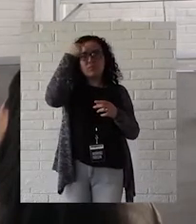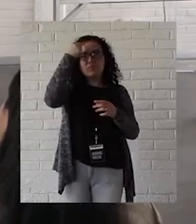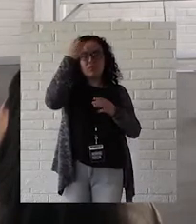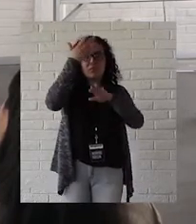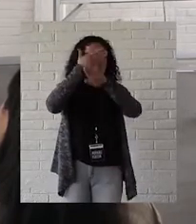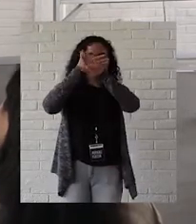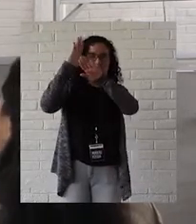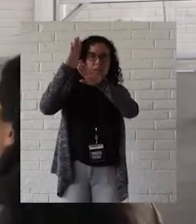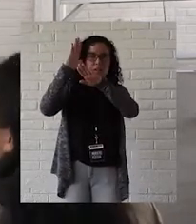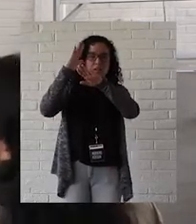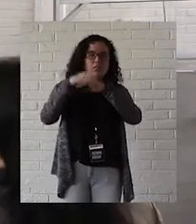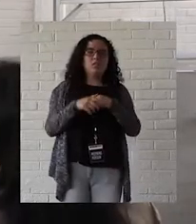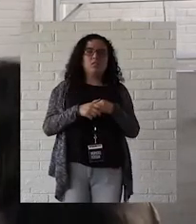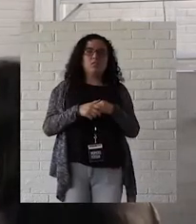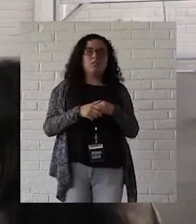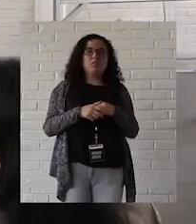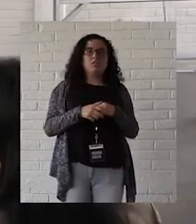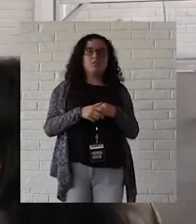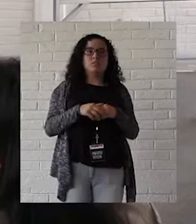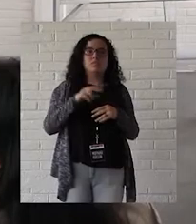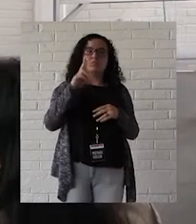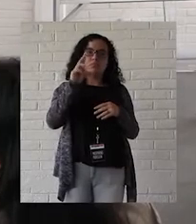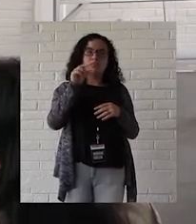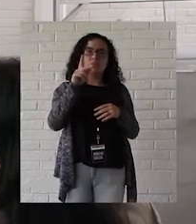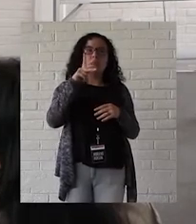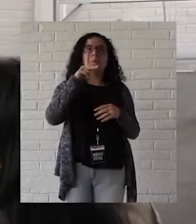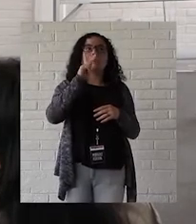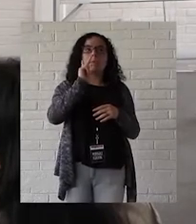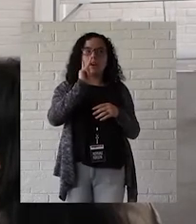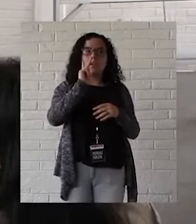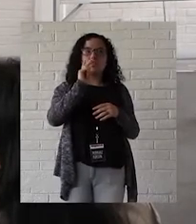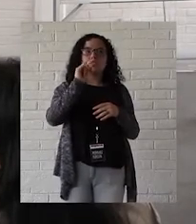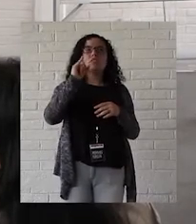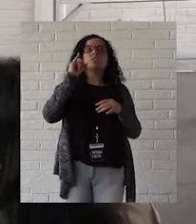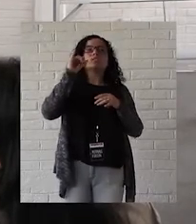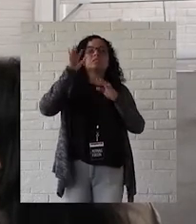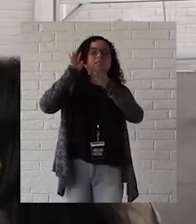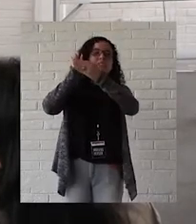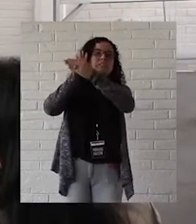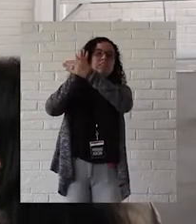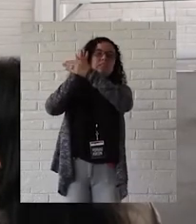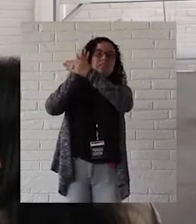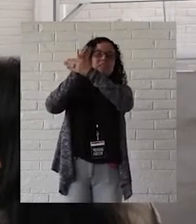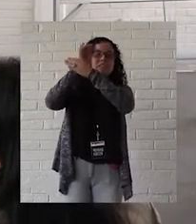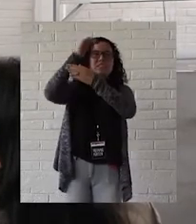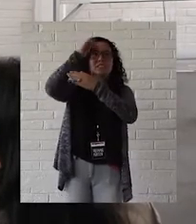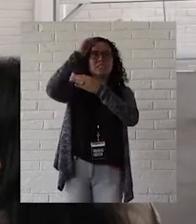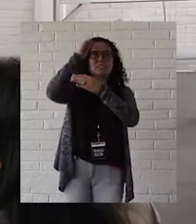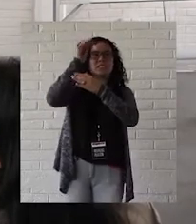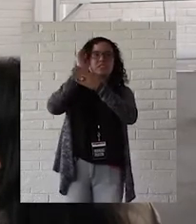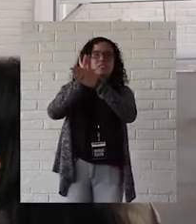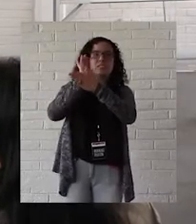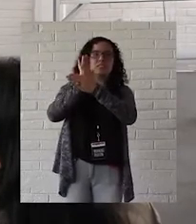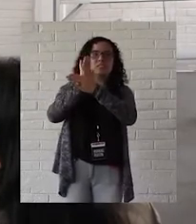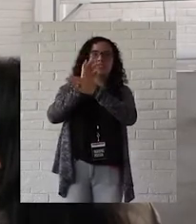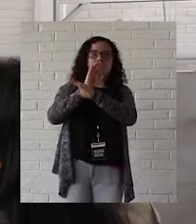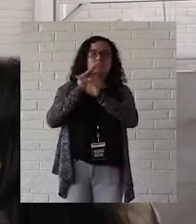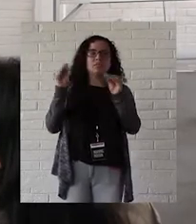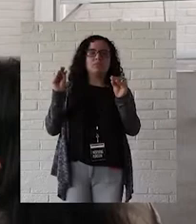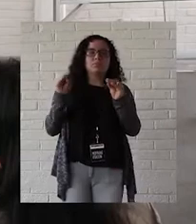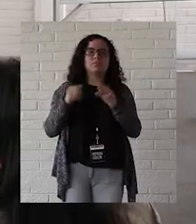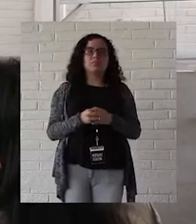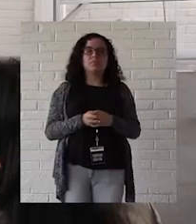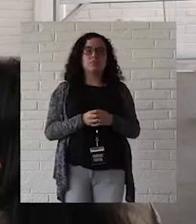yo, pero definitivamente sí la podemos dejar de escuchar cuando ya no la necesitamos escuchar.